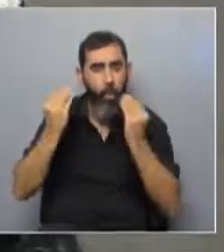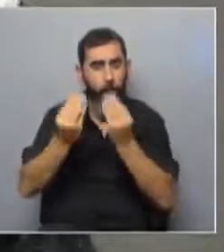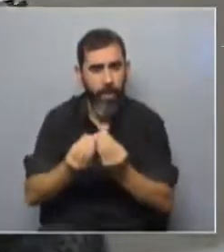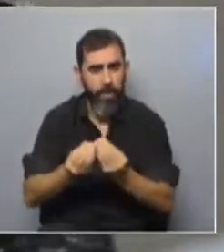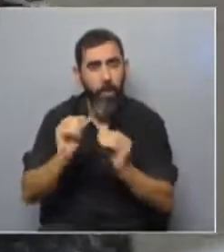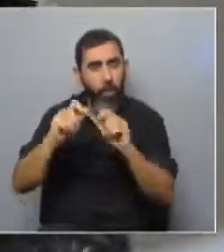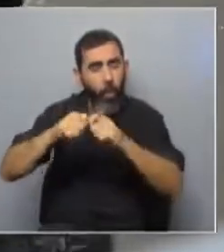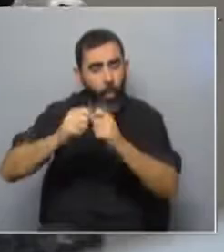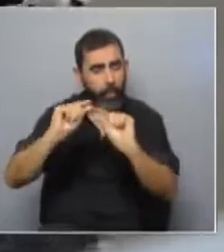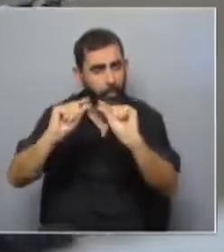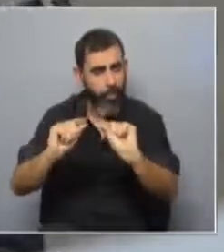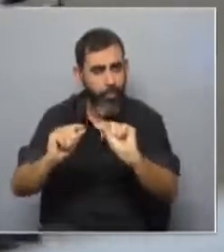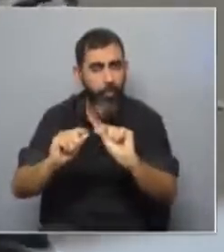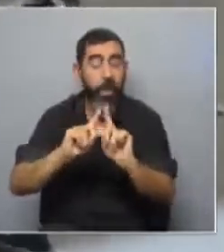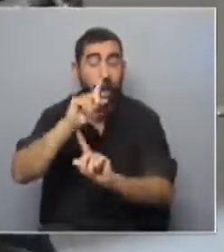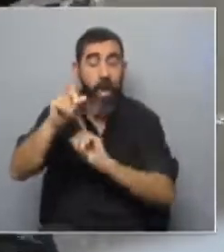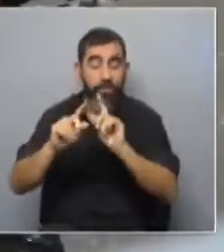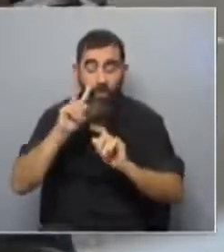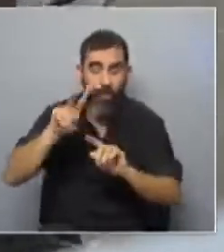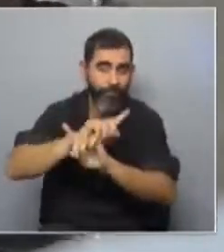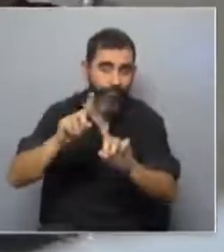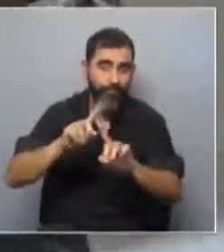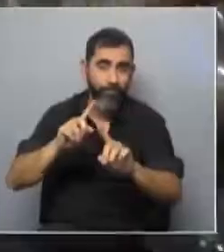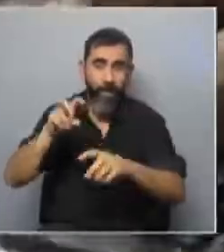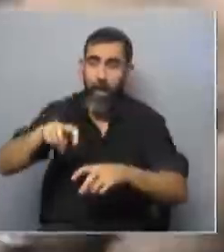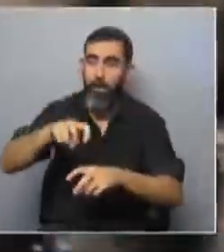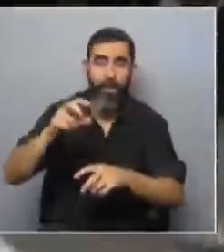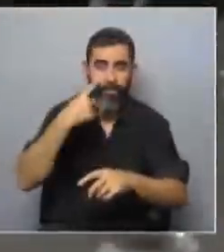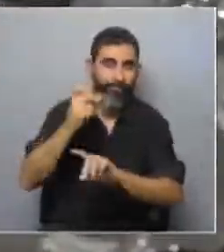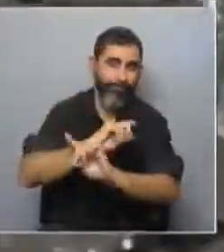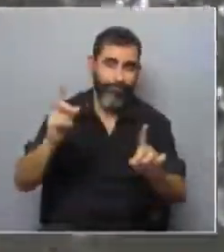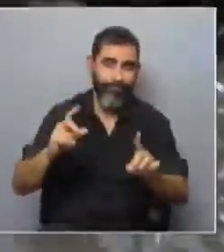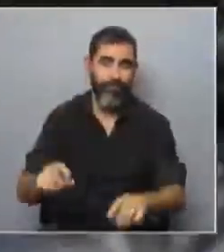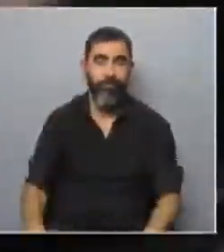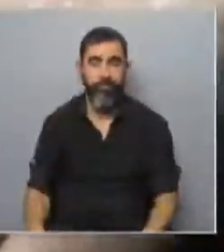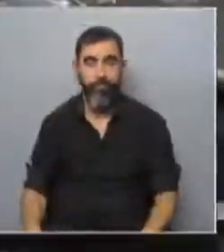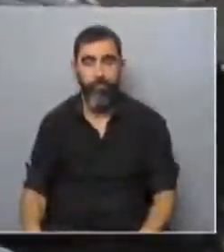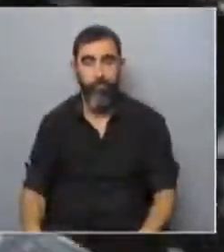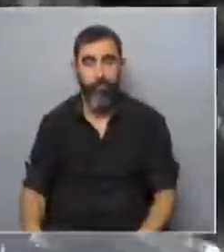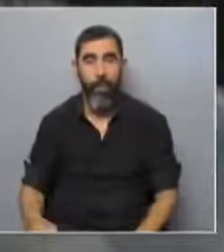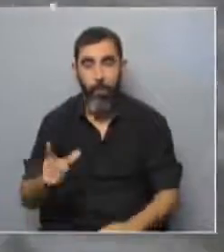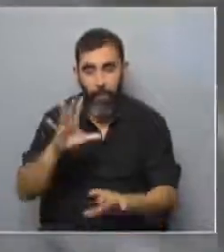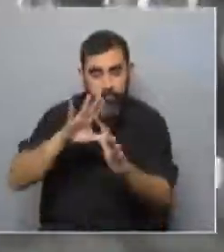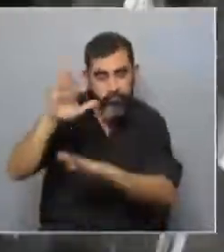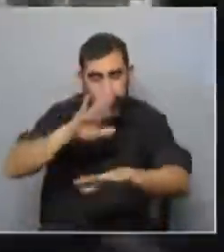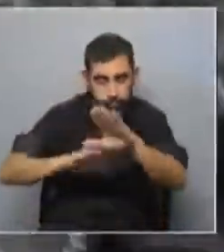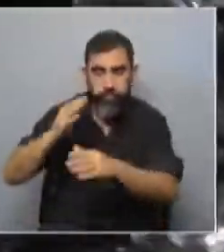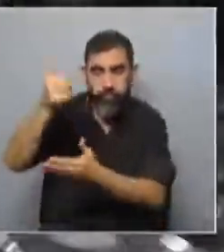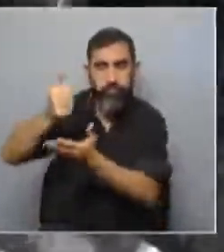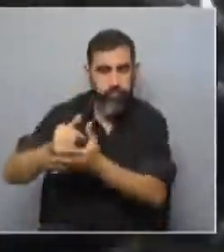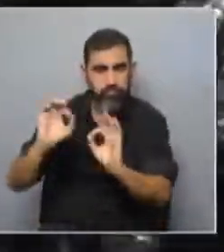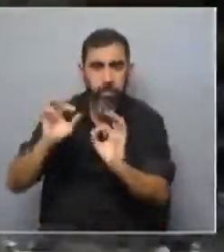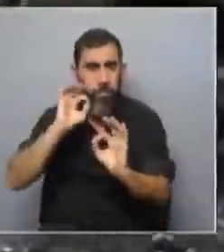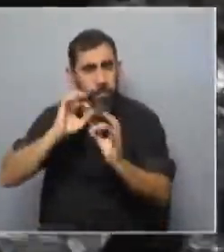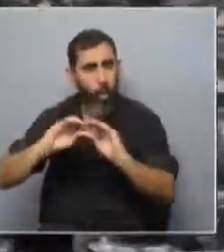poco rota, porque bueno, muchas veces nosotros no lo veíamos si pasábamos por acá. Pero la reconstruimos y está allá en el local, está